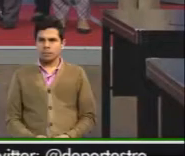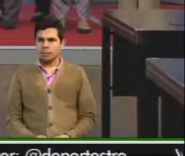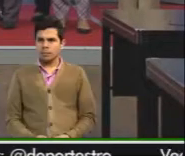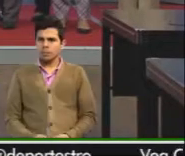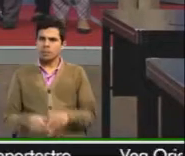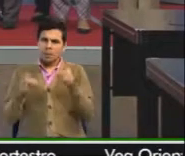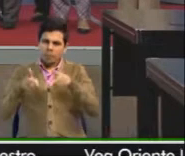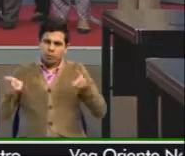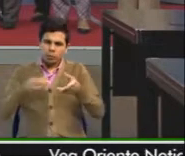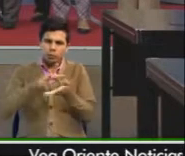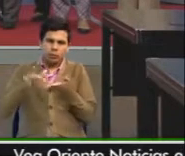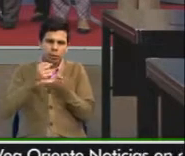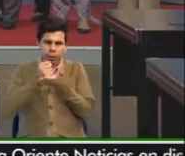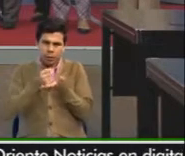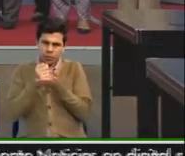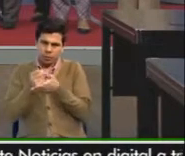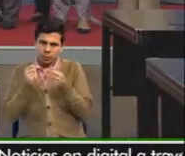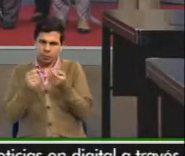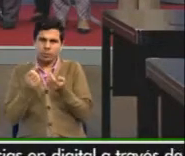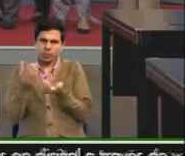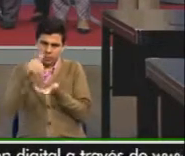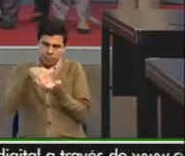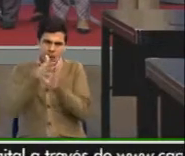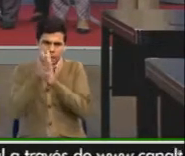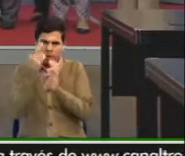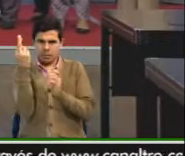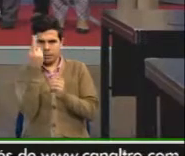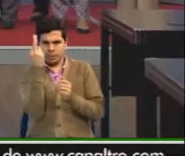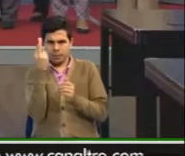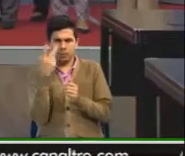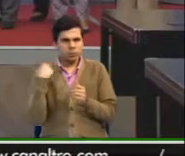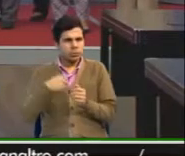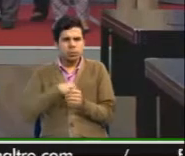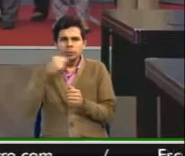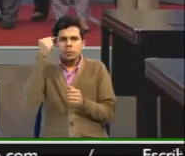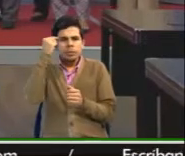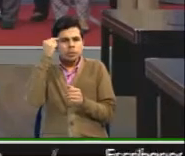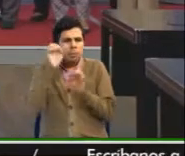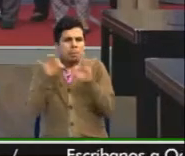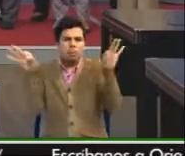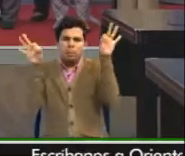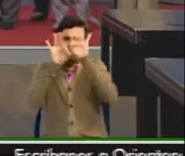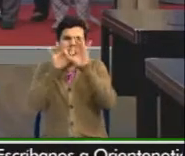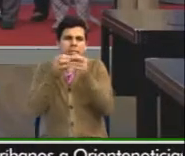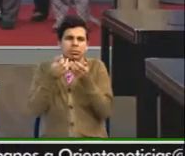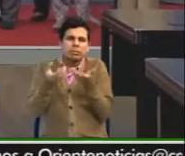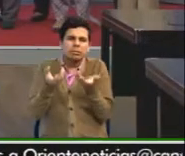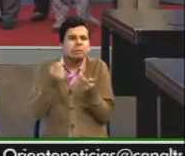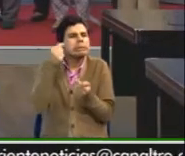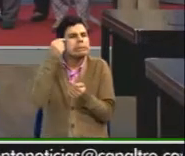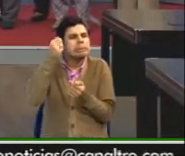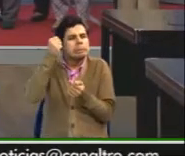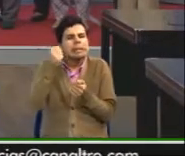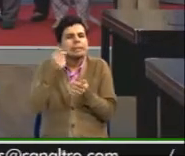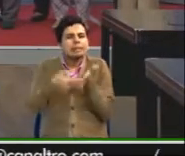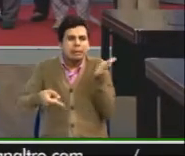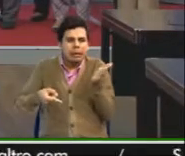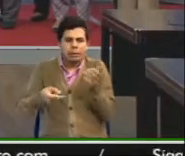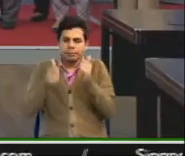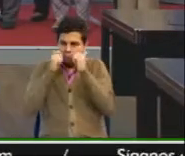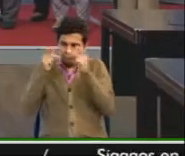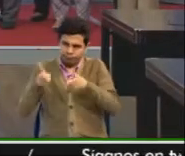humanitaria repito nuestra prioridad ha sido y seguirá